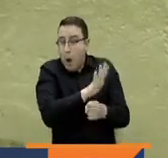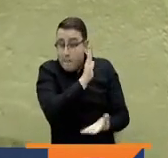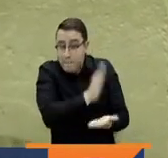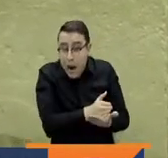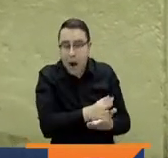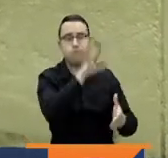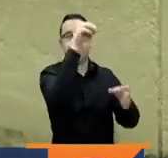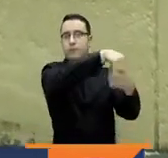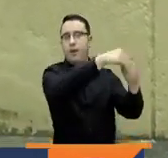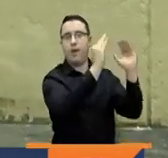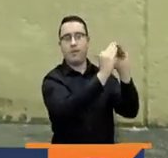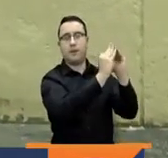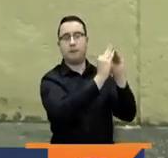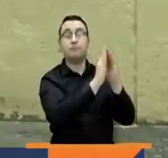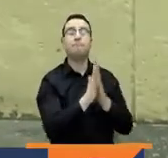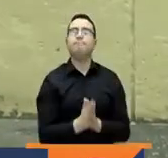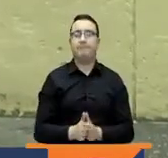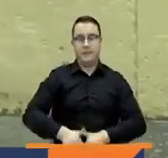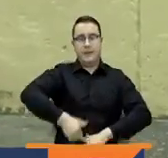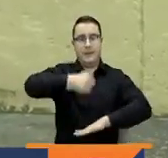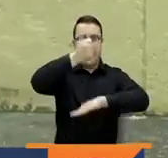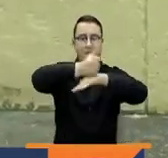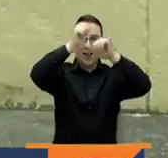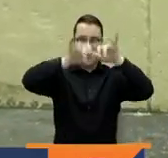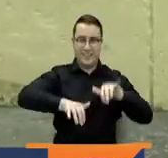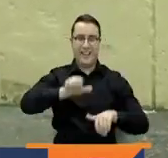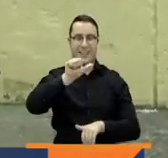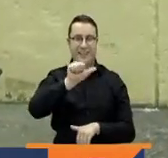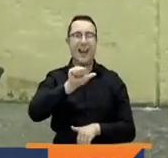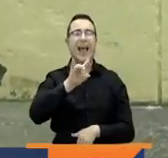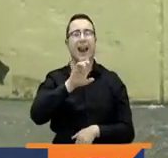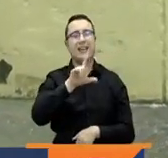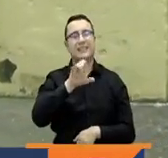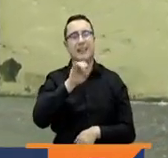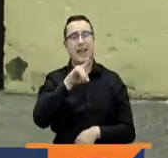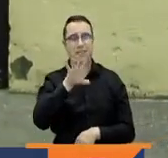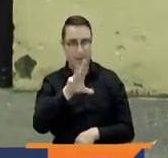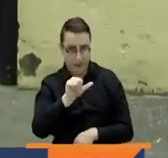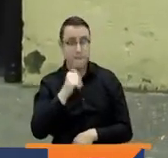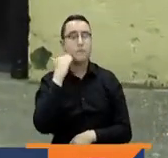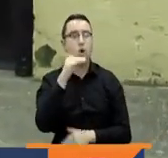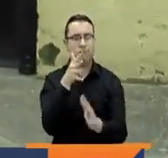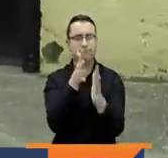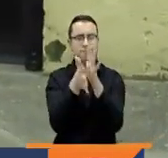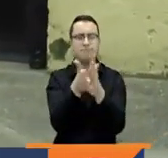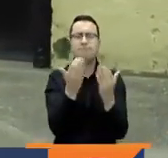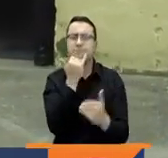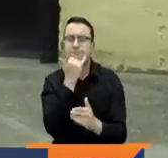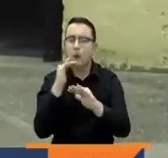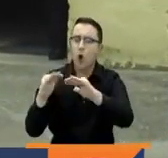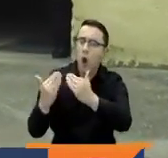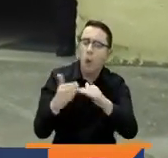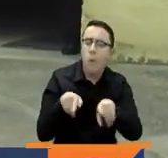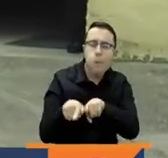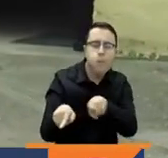Esto es lo que dice la Secretaria de Educación, Alexandra Agudelo, frente a los contagios en estas instituciones